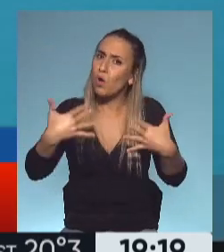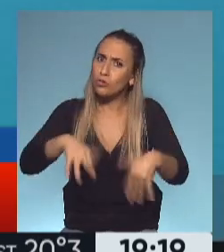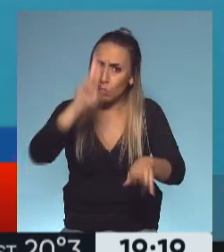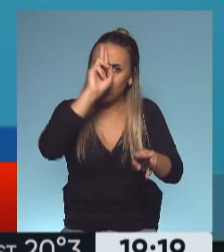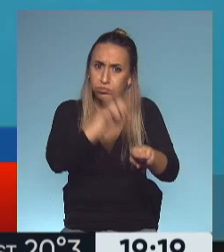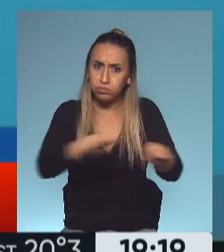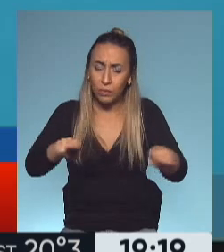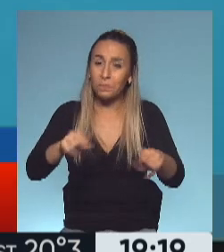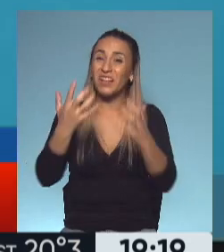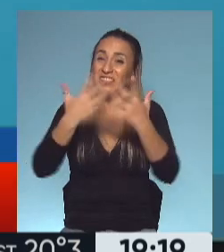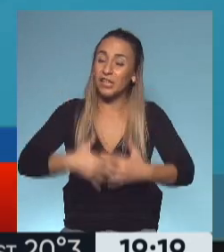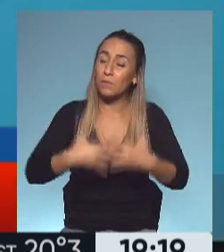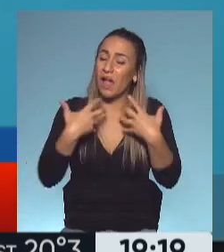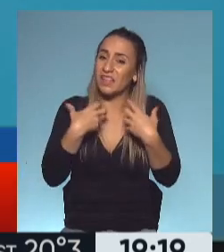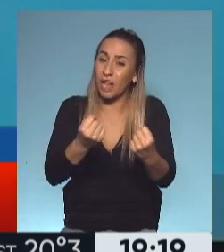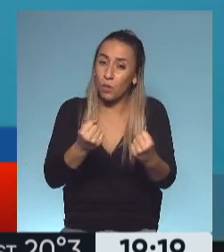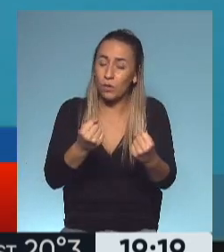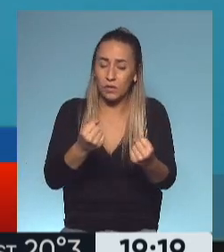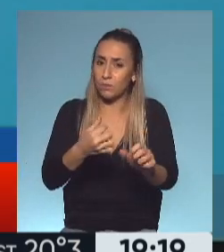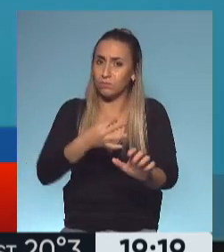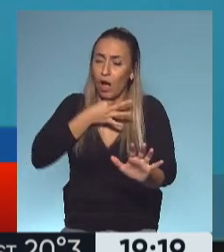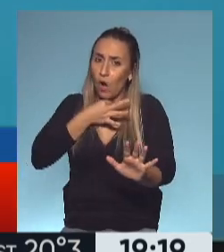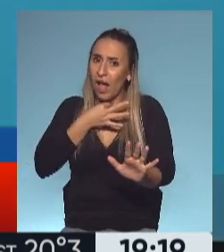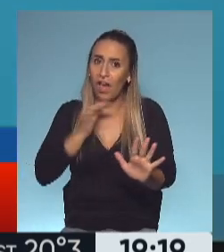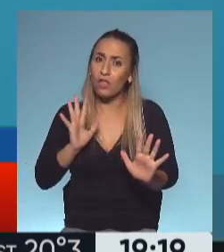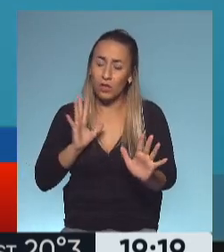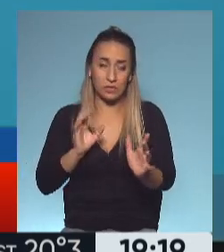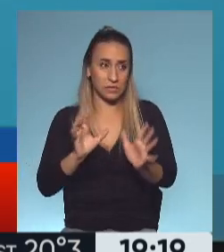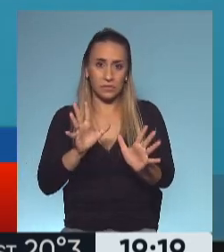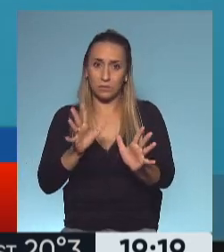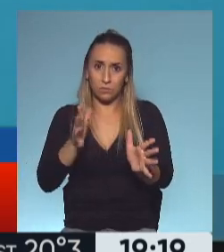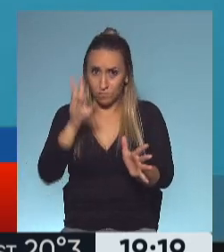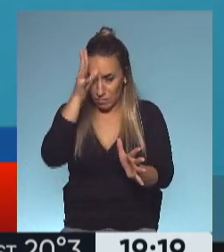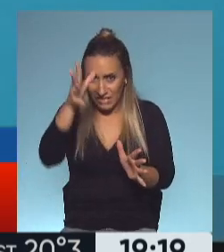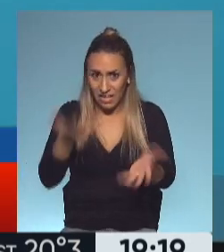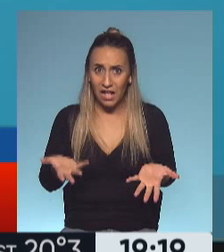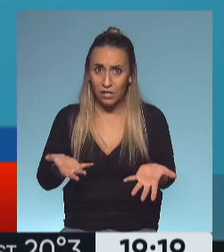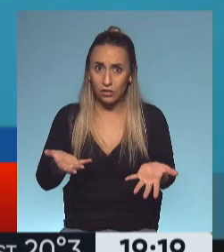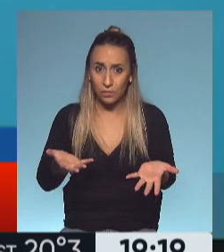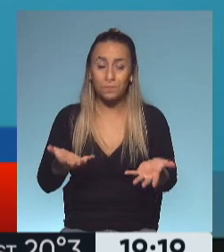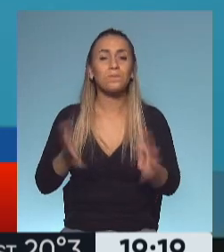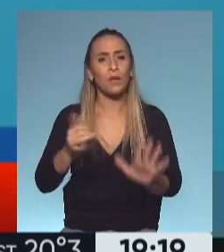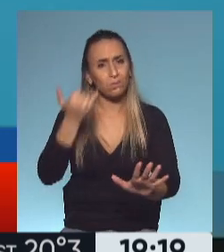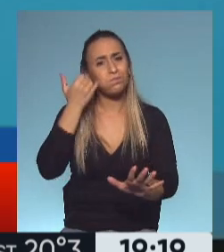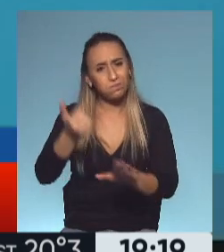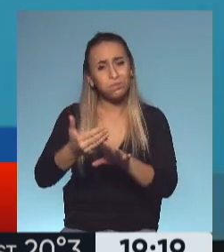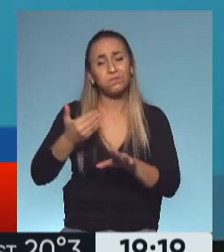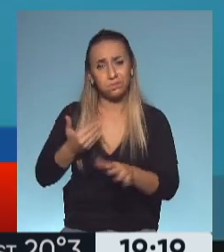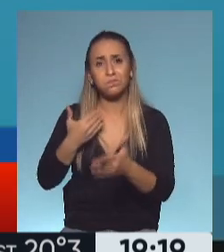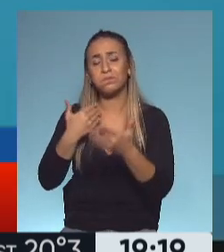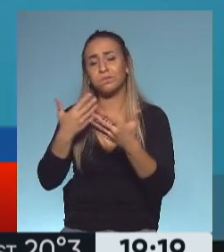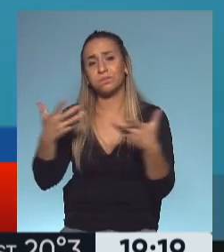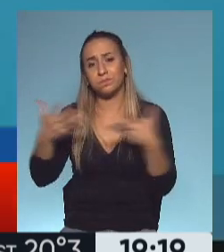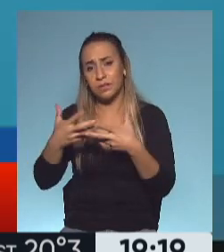completo estrés. Esto quiere decir que hay, como lo hemos visto y hemos charlado con el